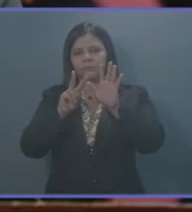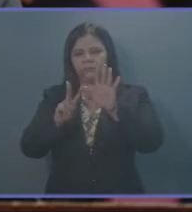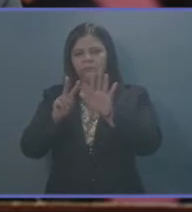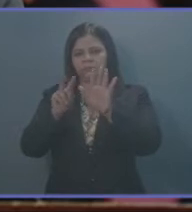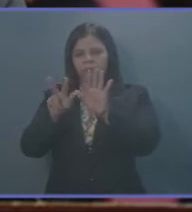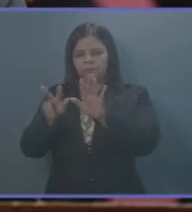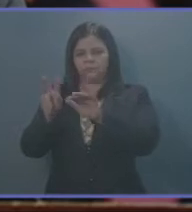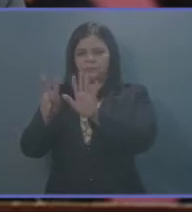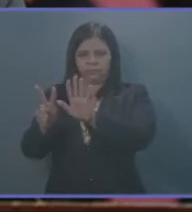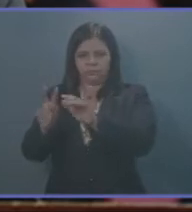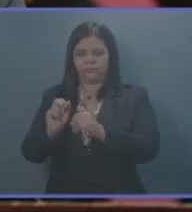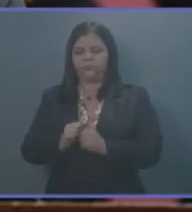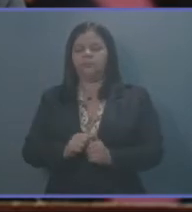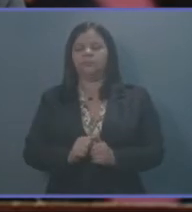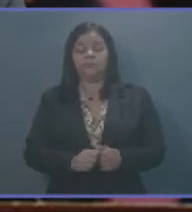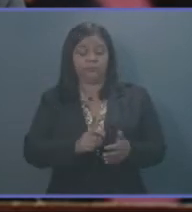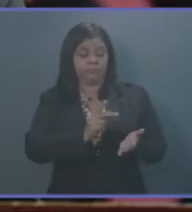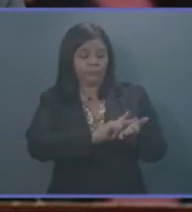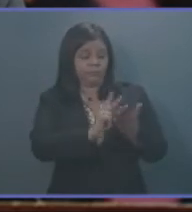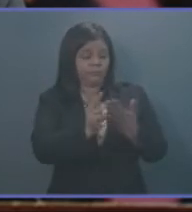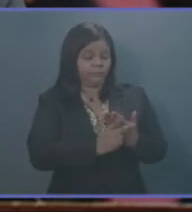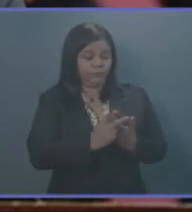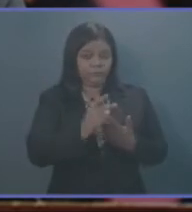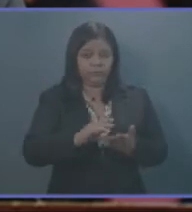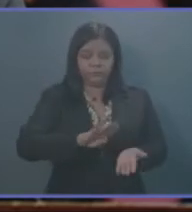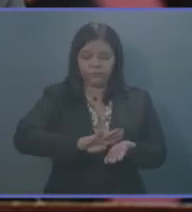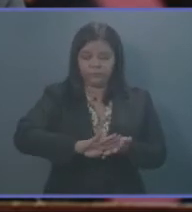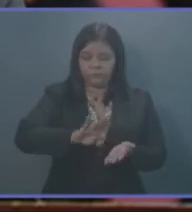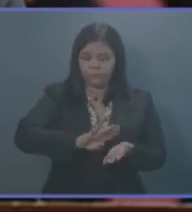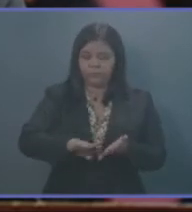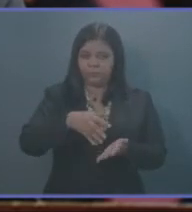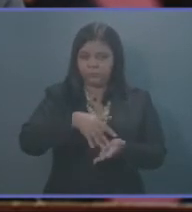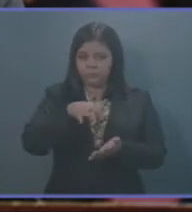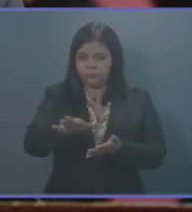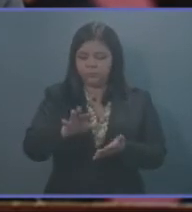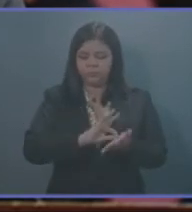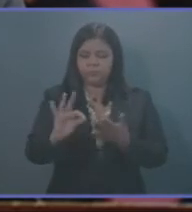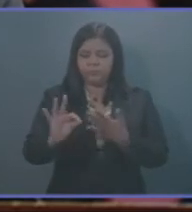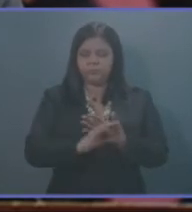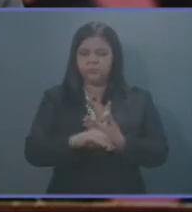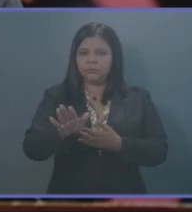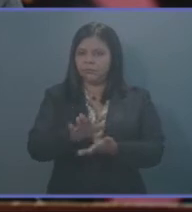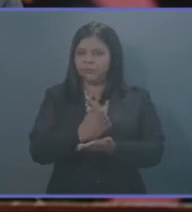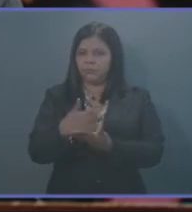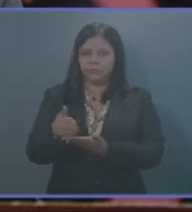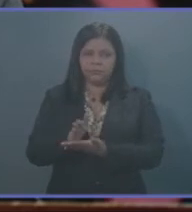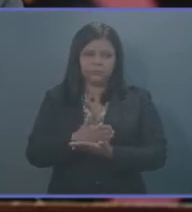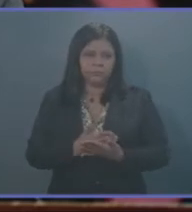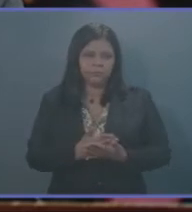754.787. Programa anual de inversión pública, proyectos compartidos.